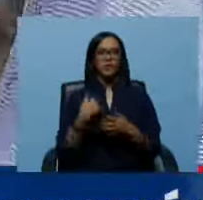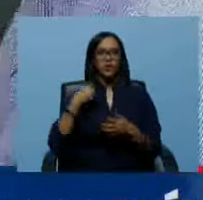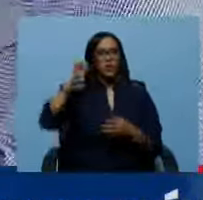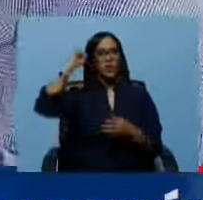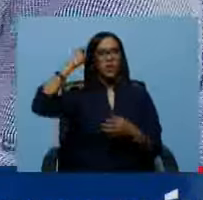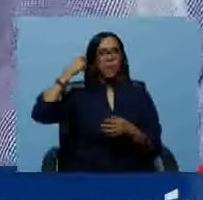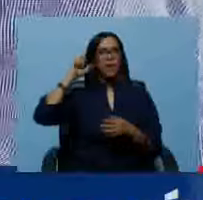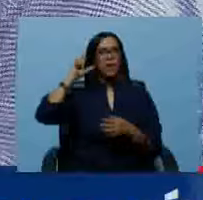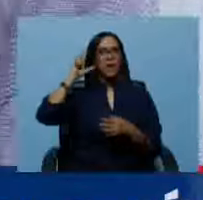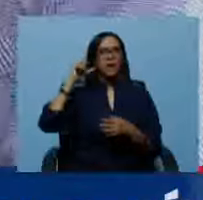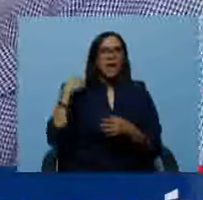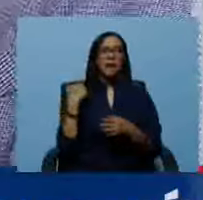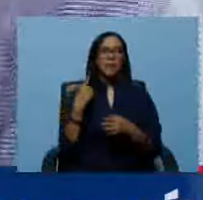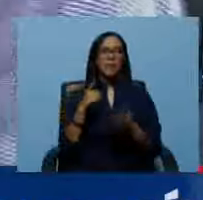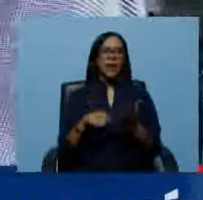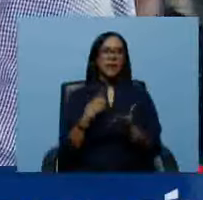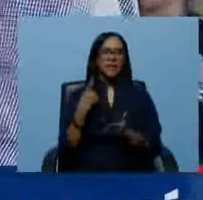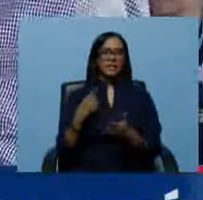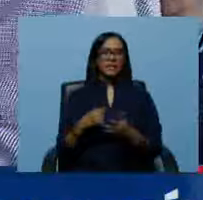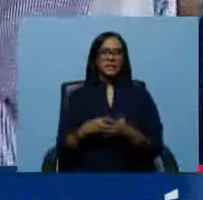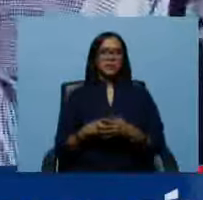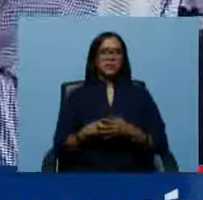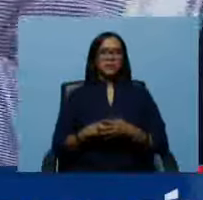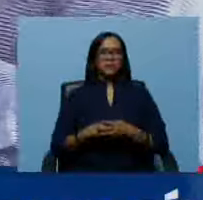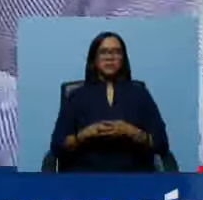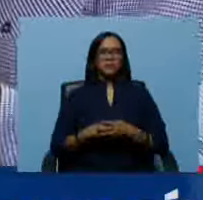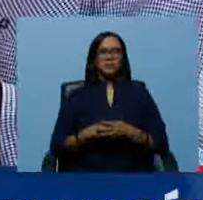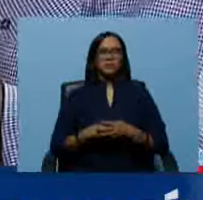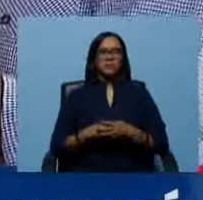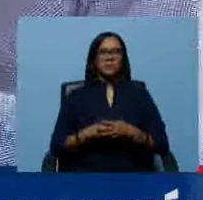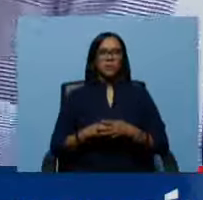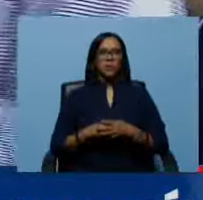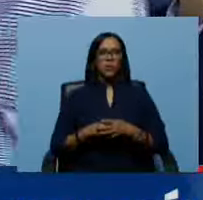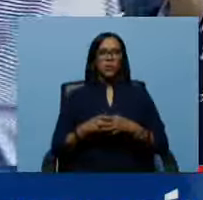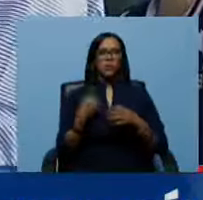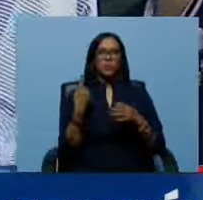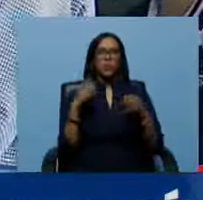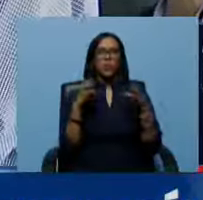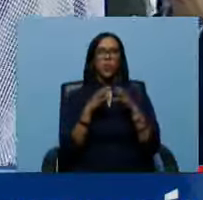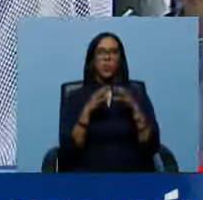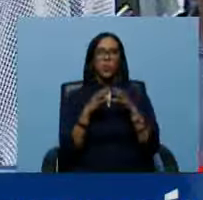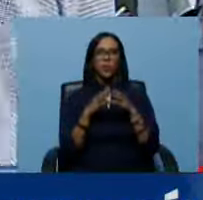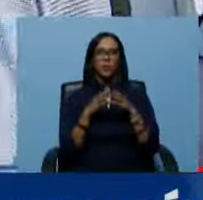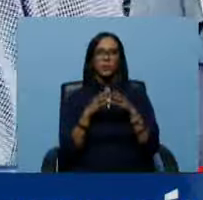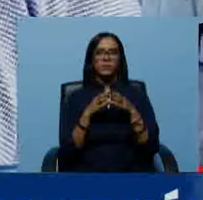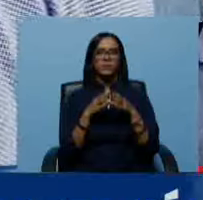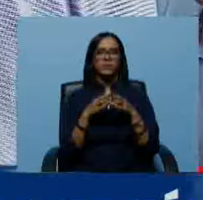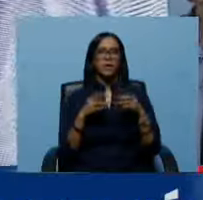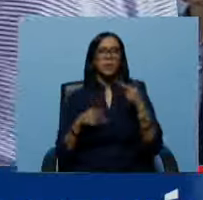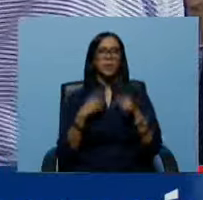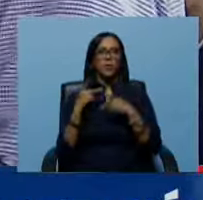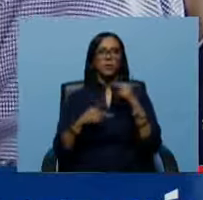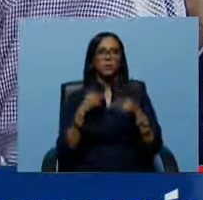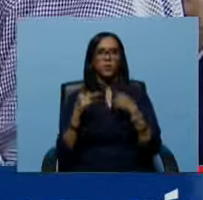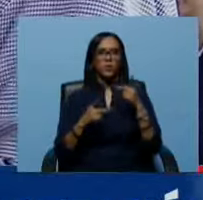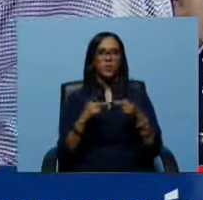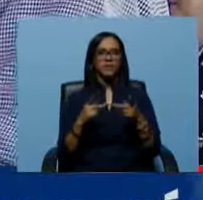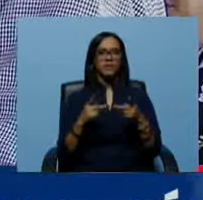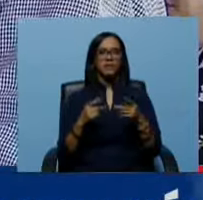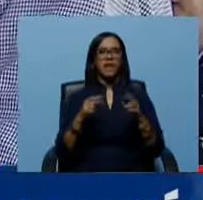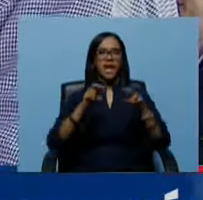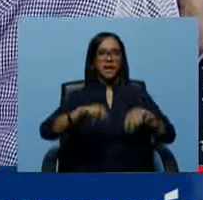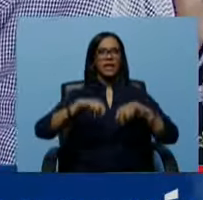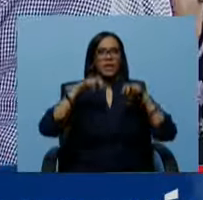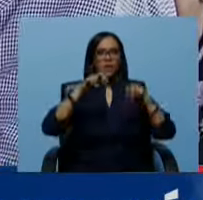haber escuchado la primera vez con un grupo de productores agrícolas,